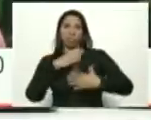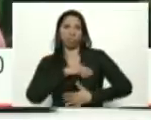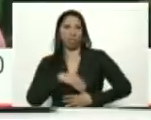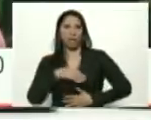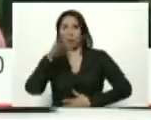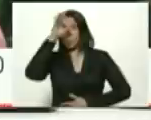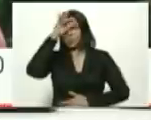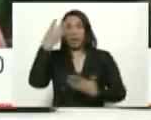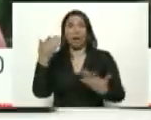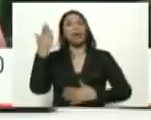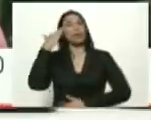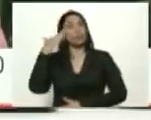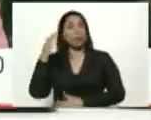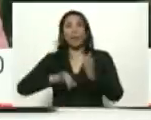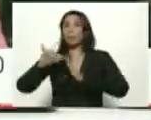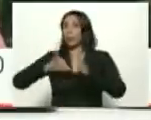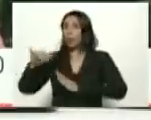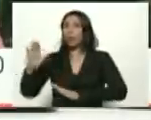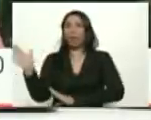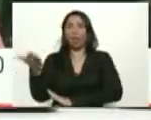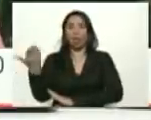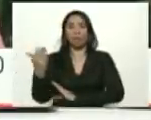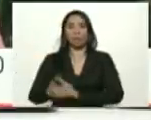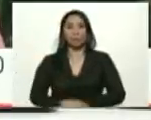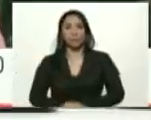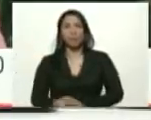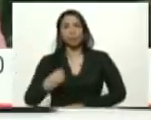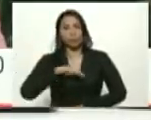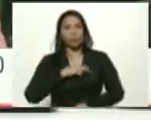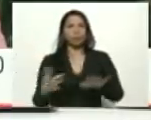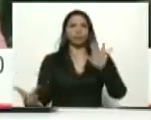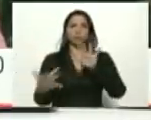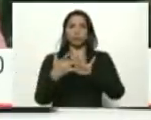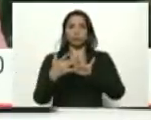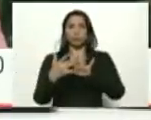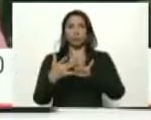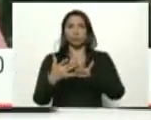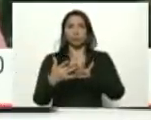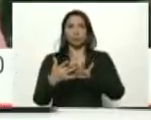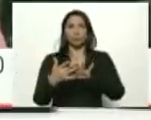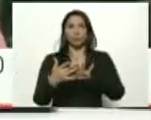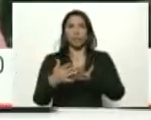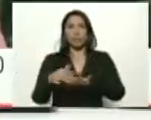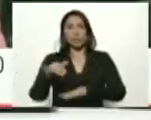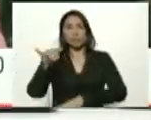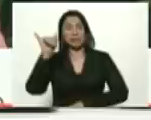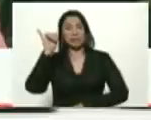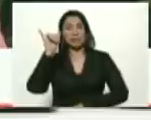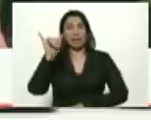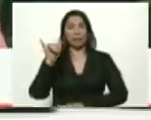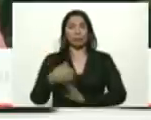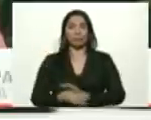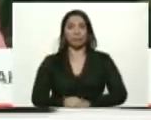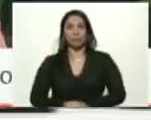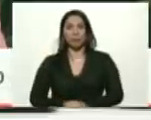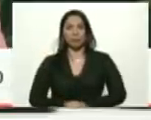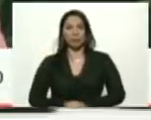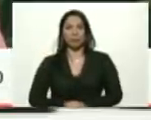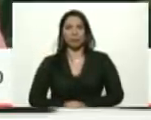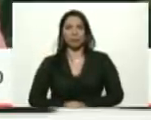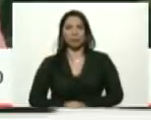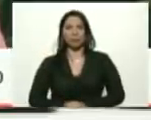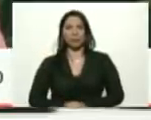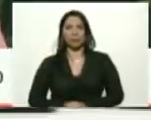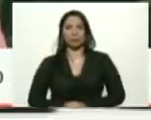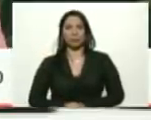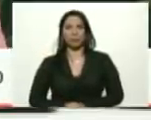sepa. Especuladores. Bueno, vamos directo a Yaracuy, en este programa tan bonito de producción, de tierra. Hoy